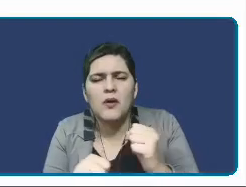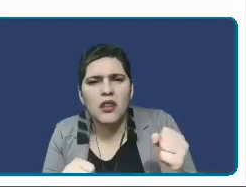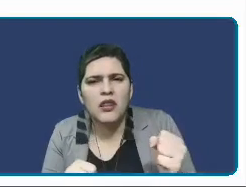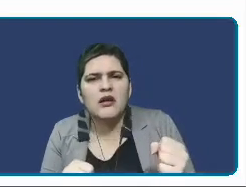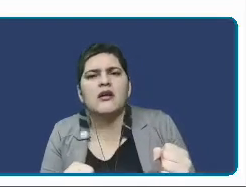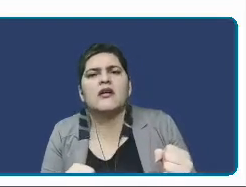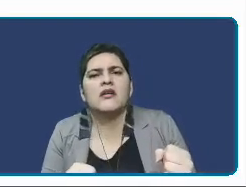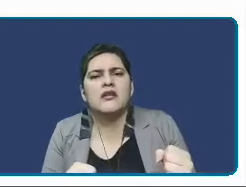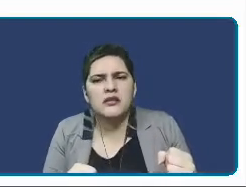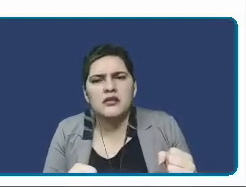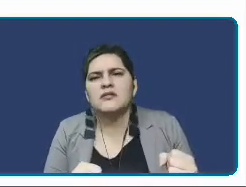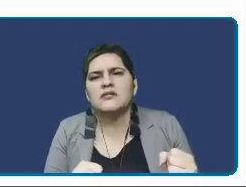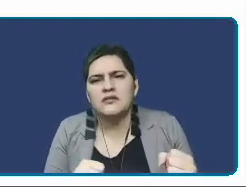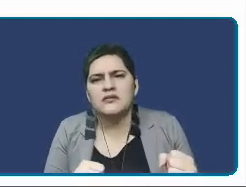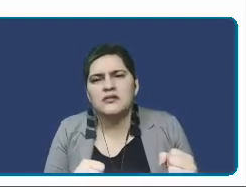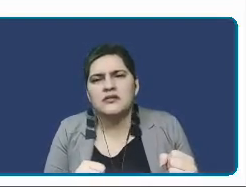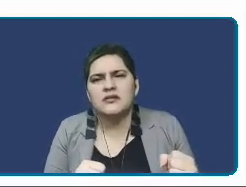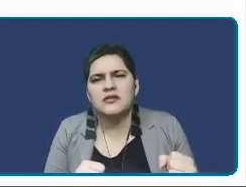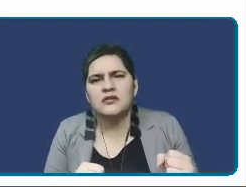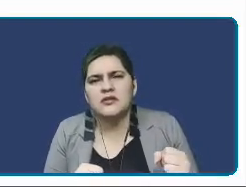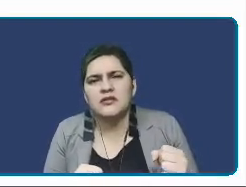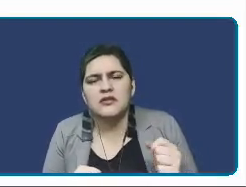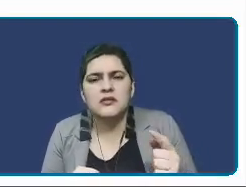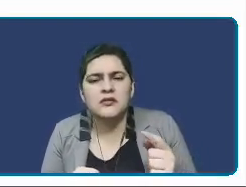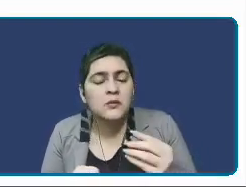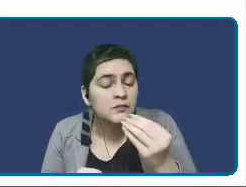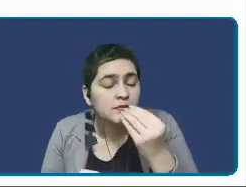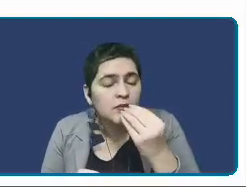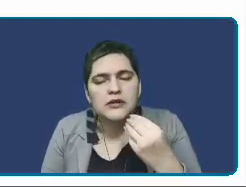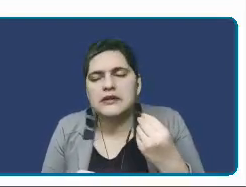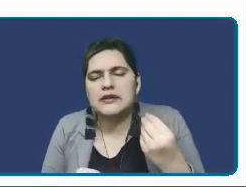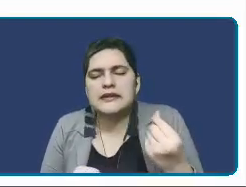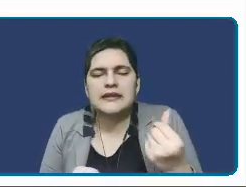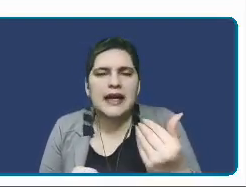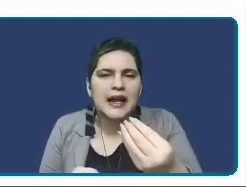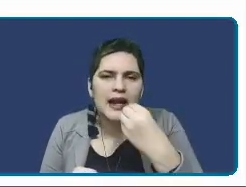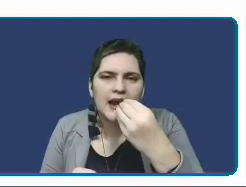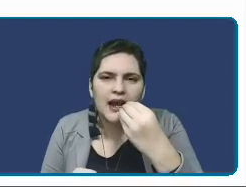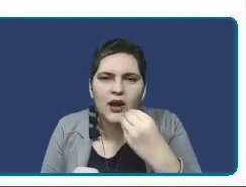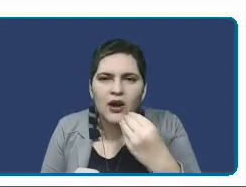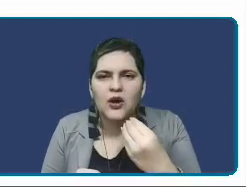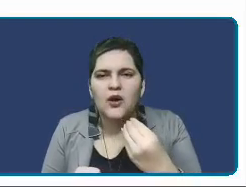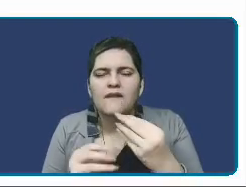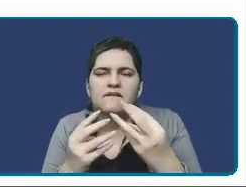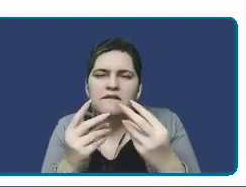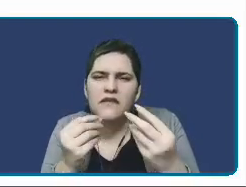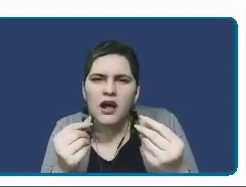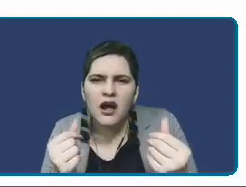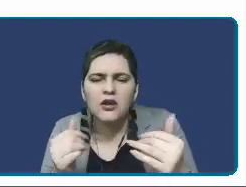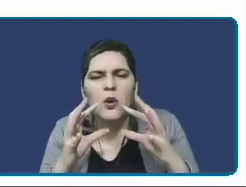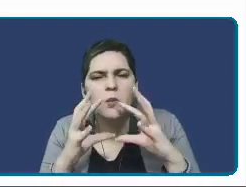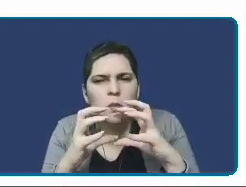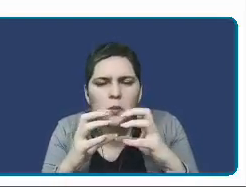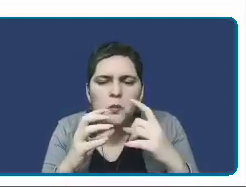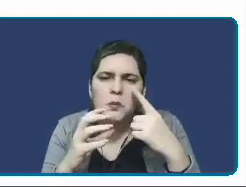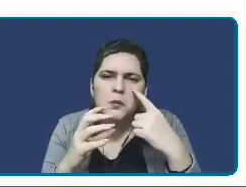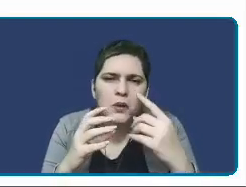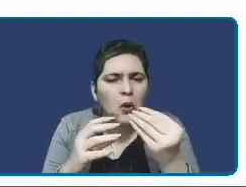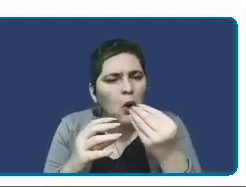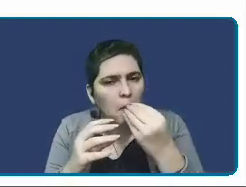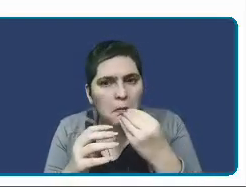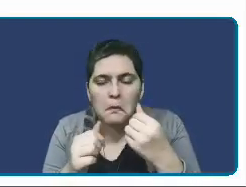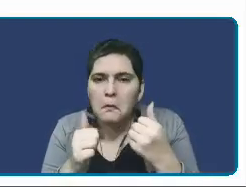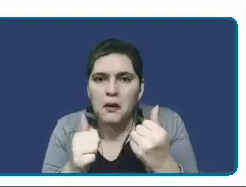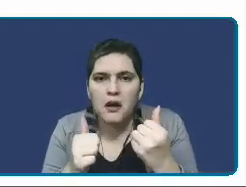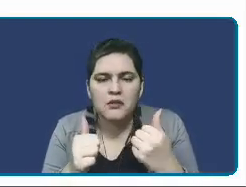puede ser, está rico, está blandito, está suavecito, está esponjosito, para mí puede ser interpretado como, no